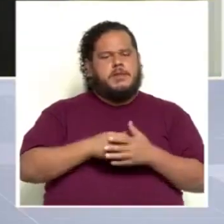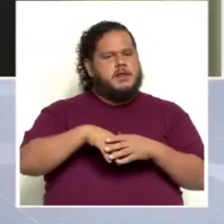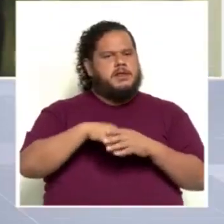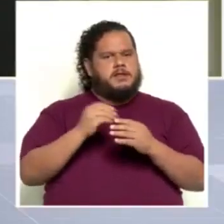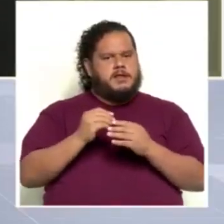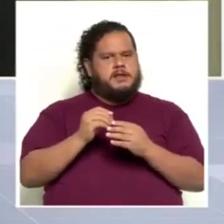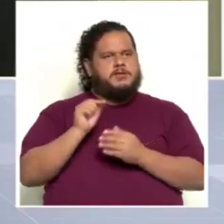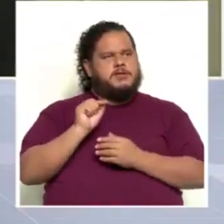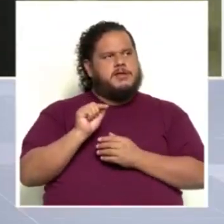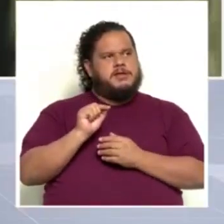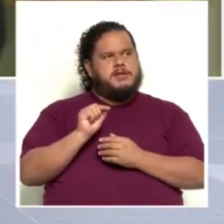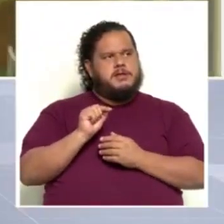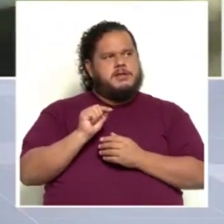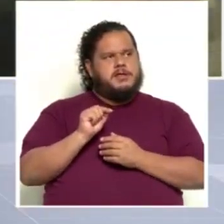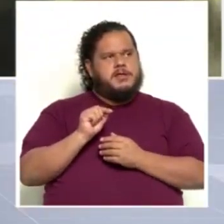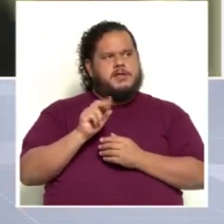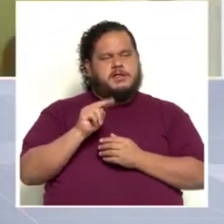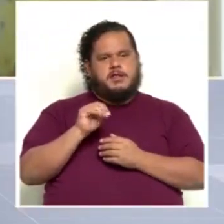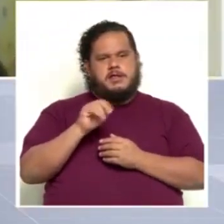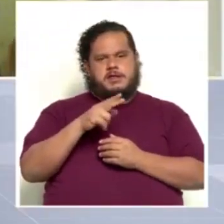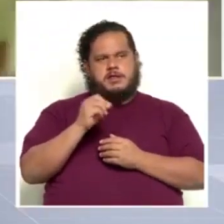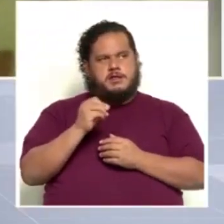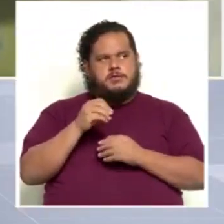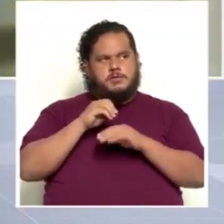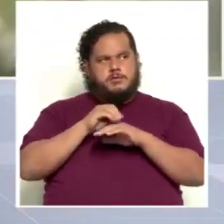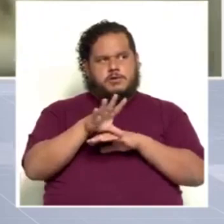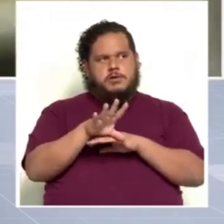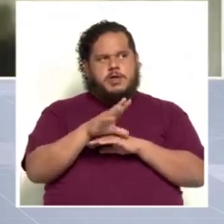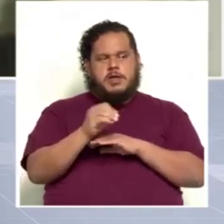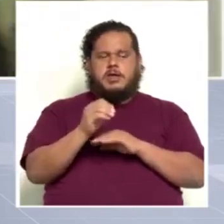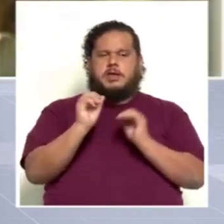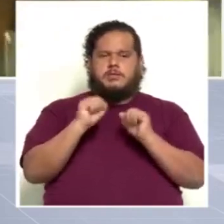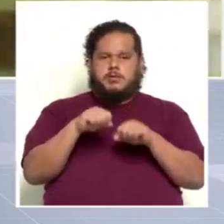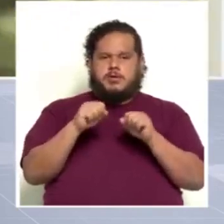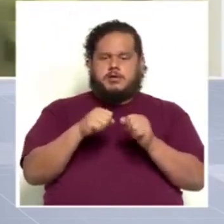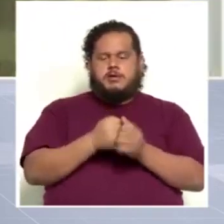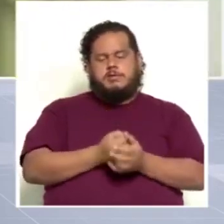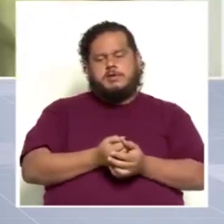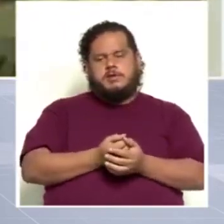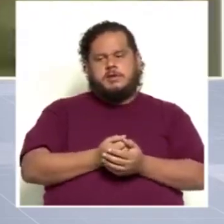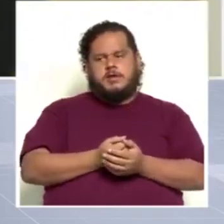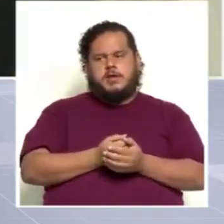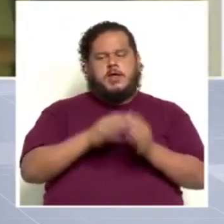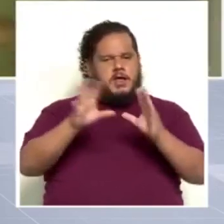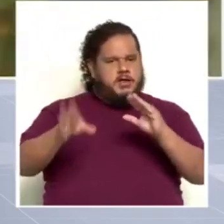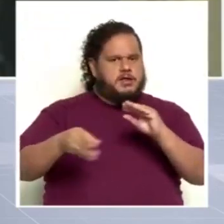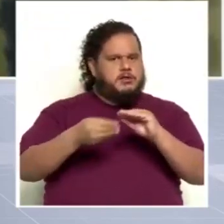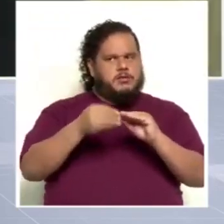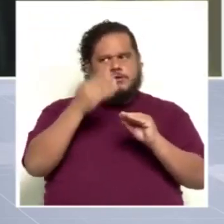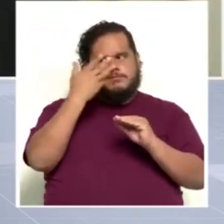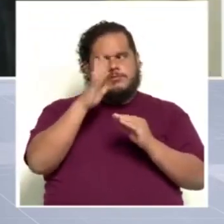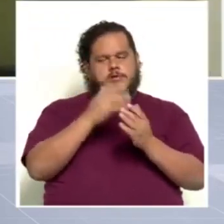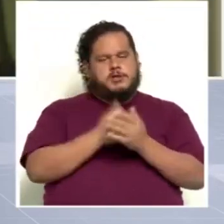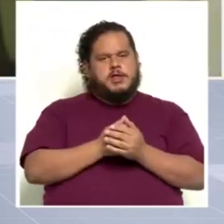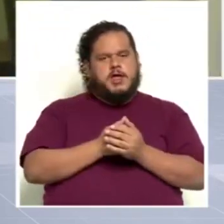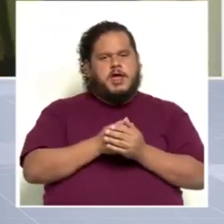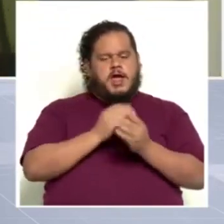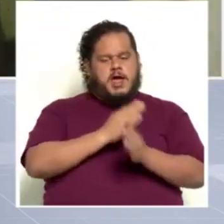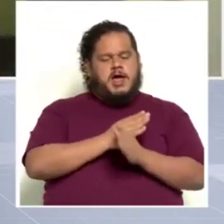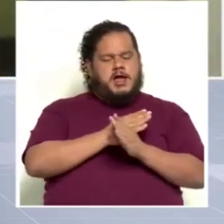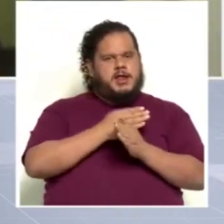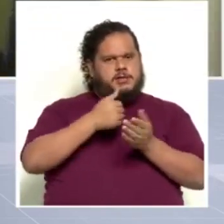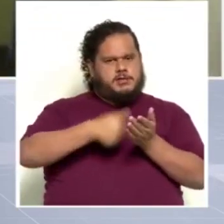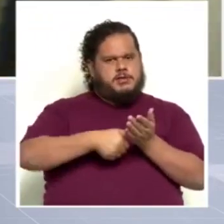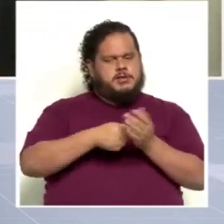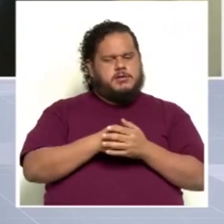saliéndose de ese nicho que estaba proyectado y posiblemente se sumarían, no sé, al abstencionismo, pero